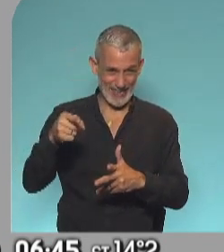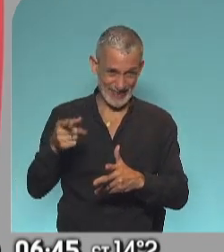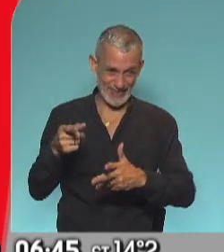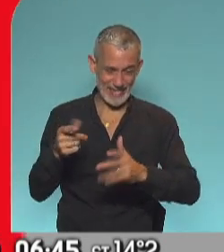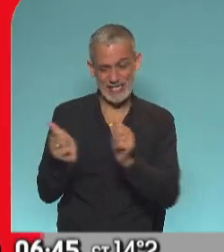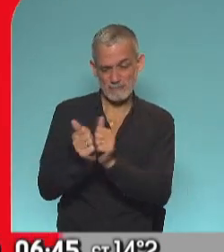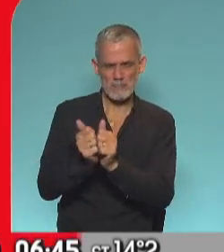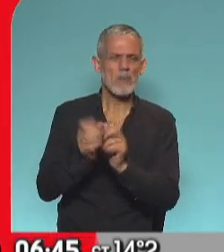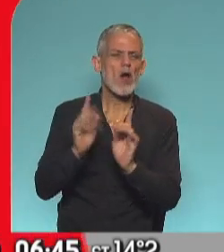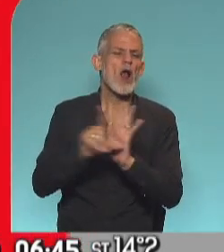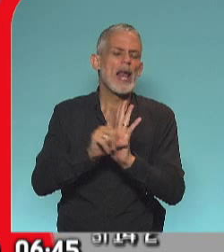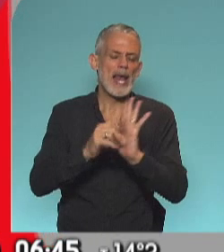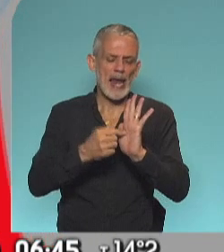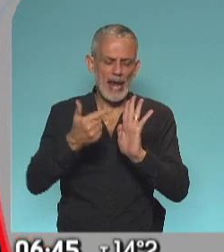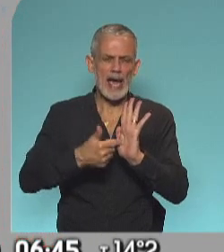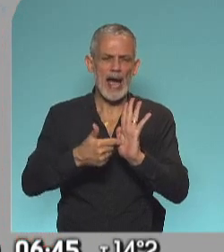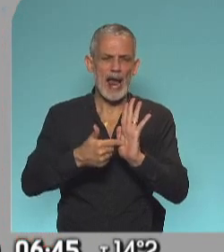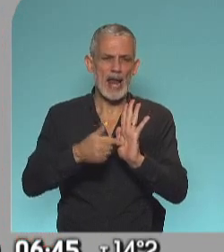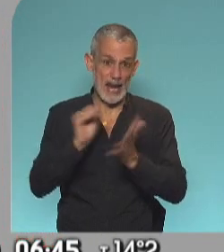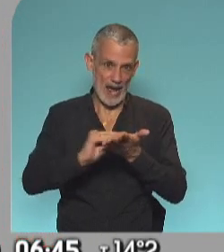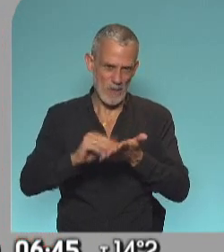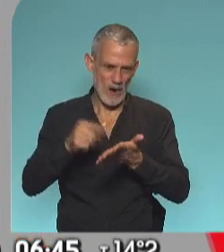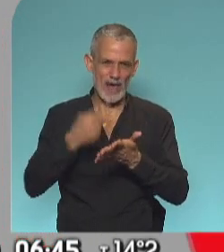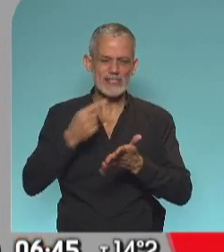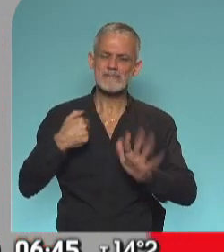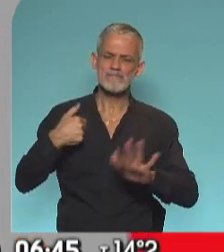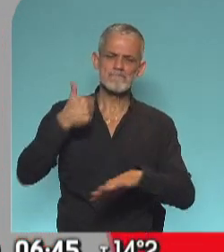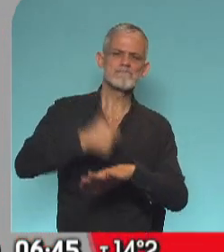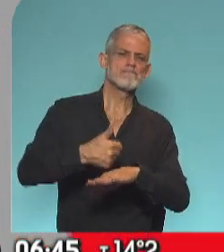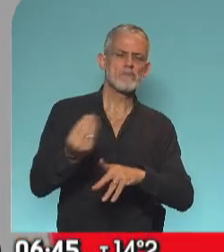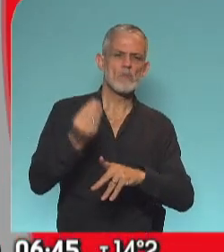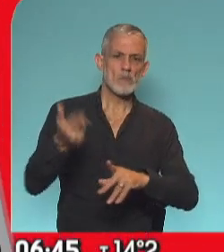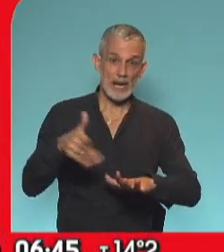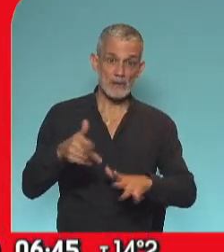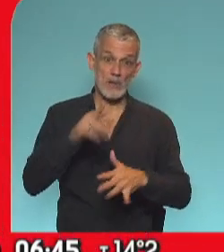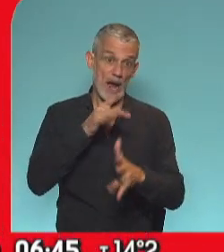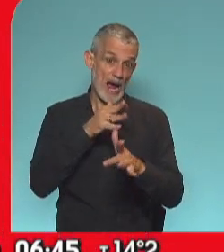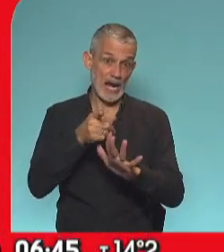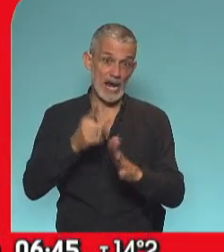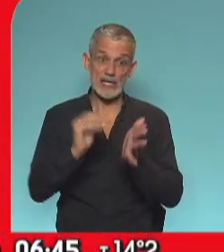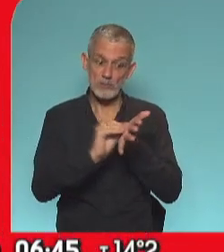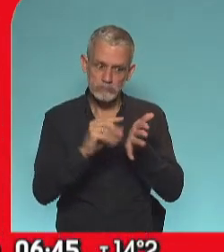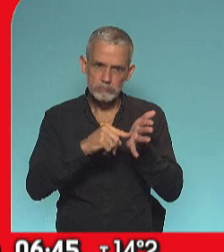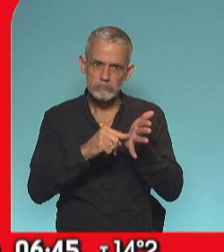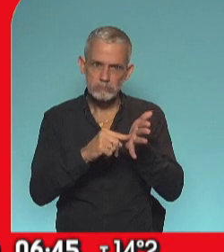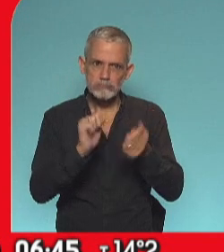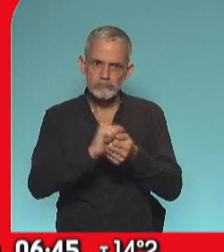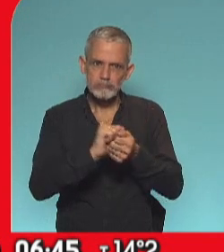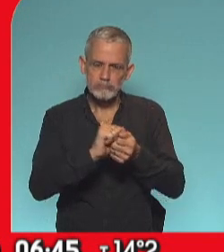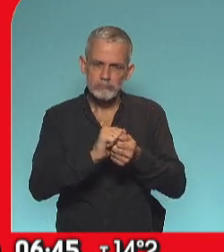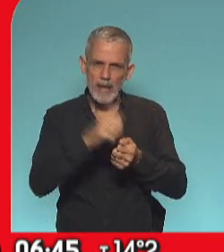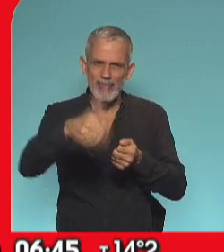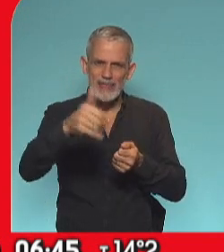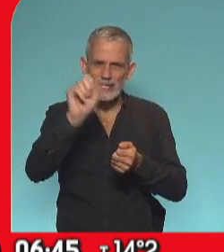marco legal. Dijo Graciana Peñafort: vengo a señalar que lo que está haciendo Clarín al publicar la dirección de Cristina Fernández